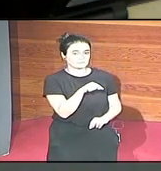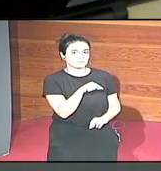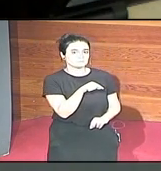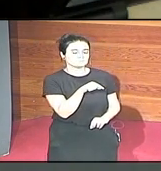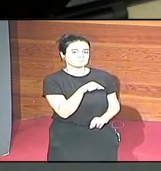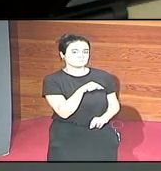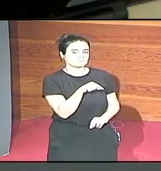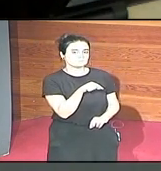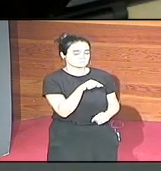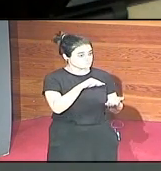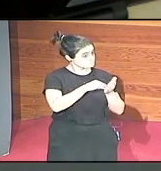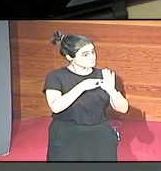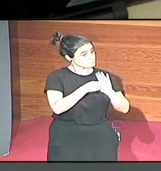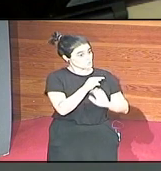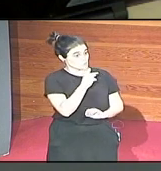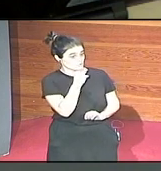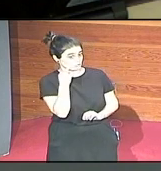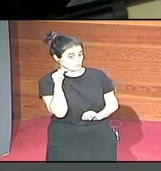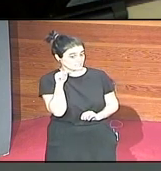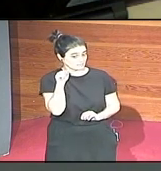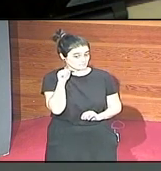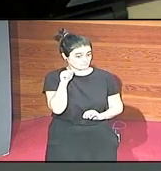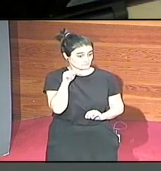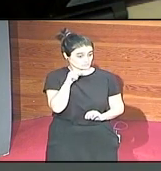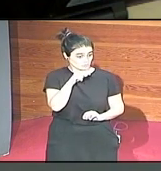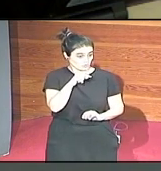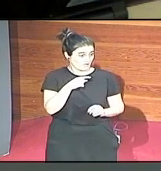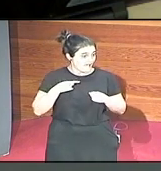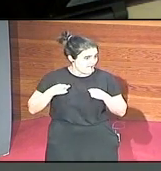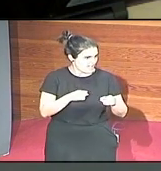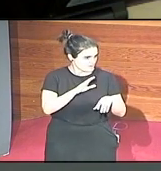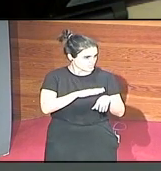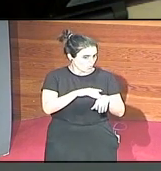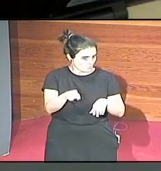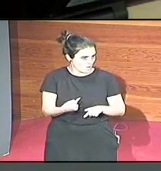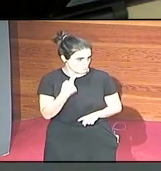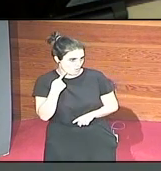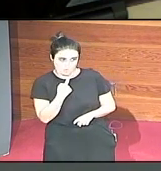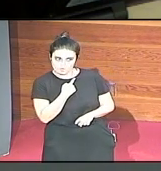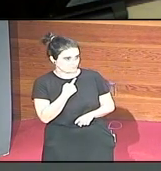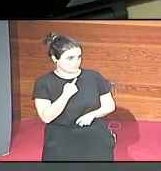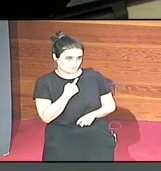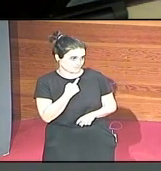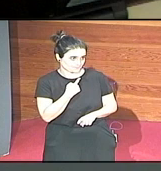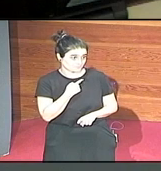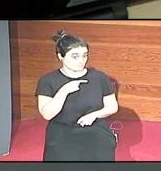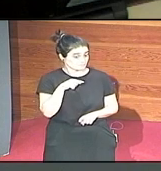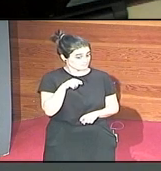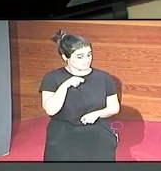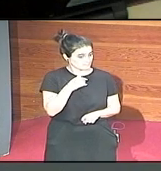sistema soviético no cayó derrotado por las armas. Y esto efectivamente es un factor